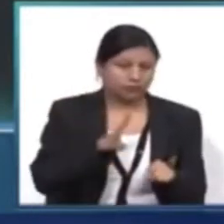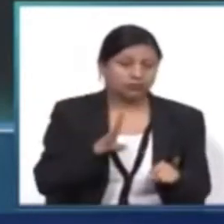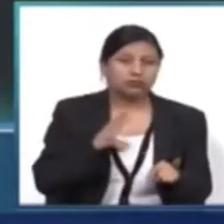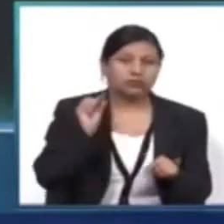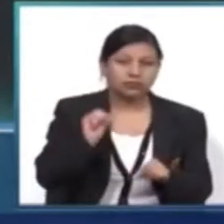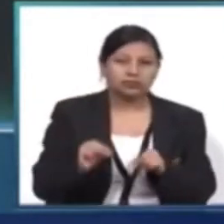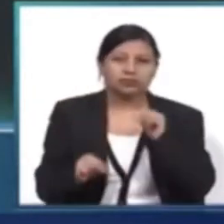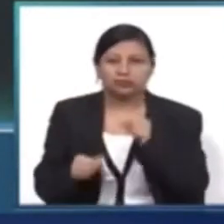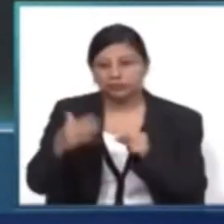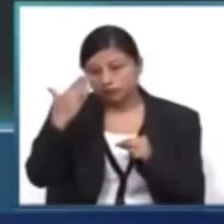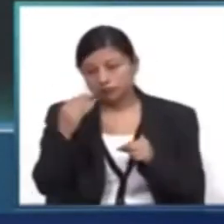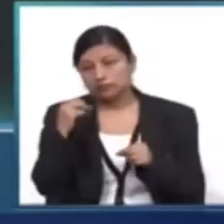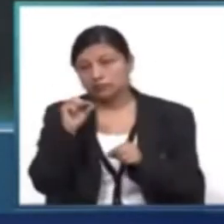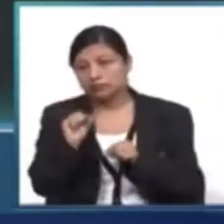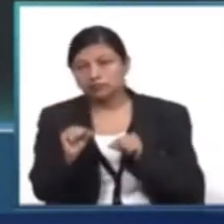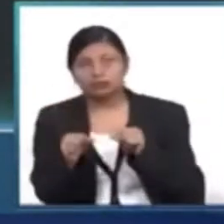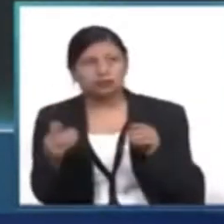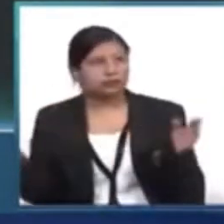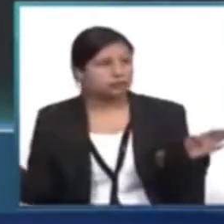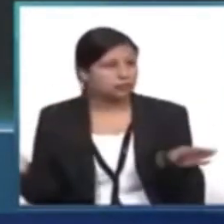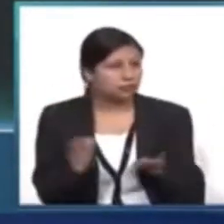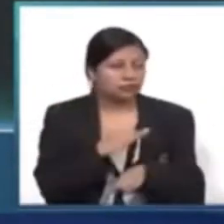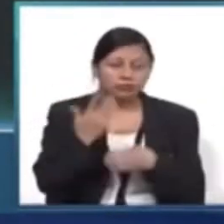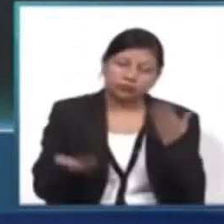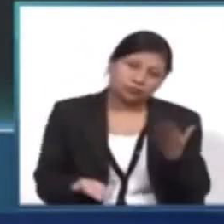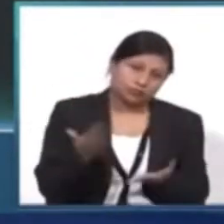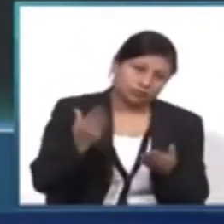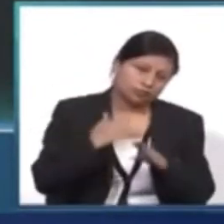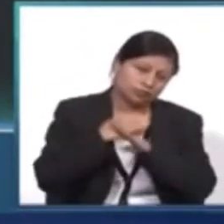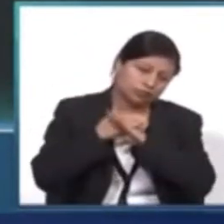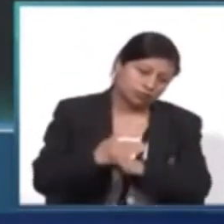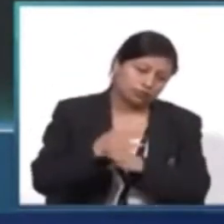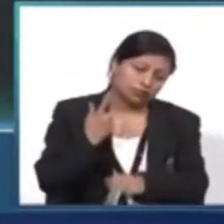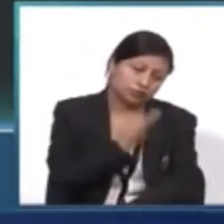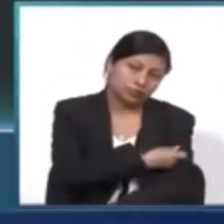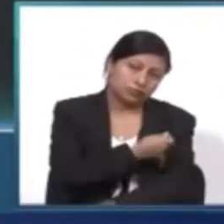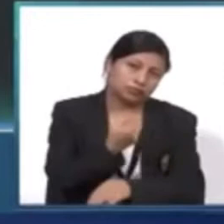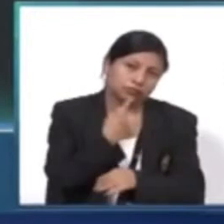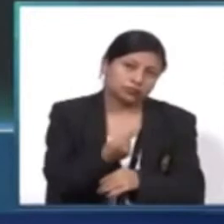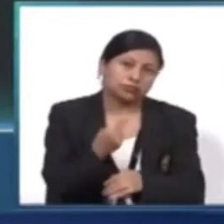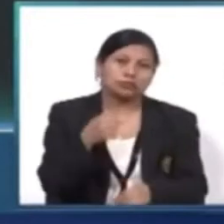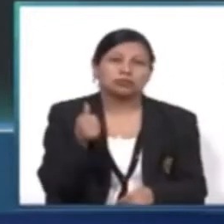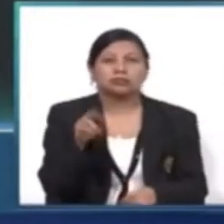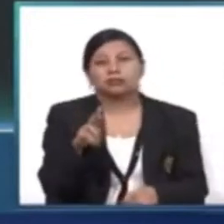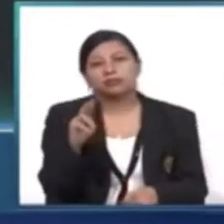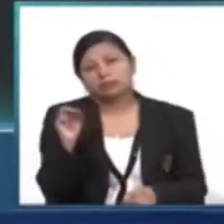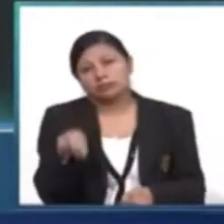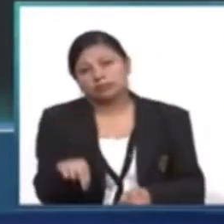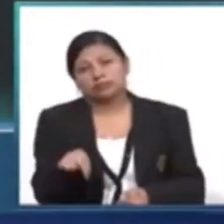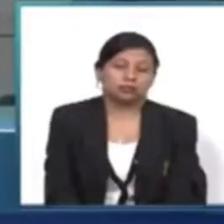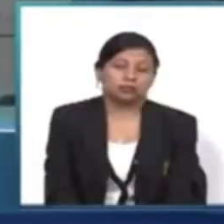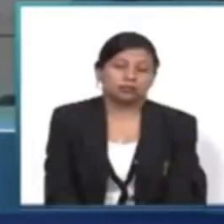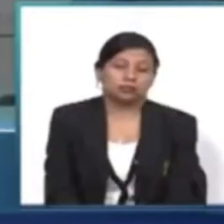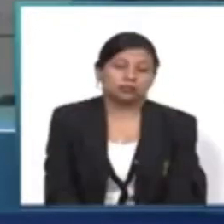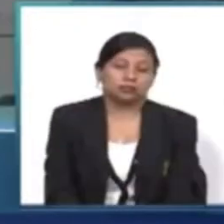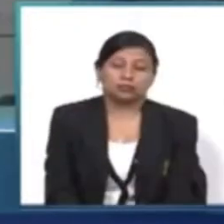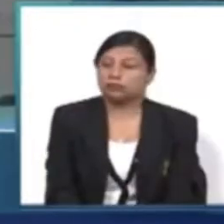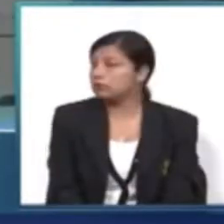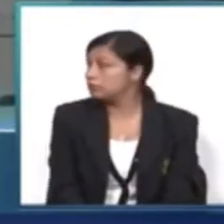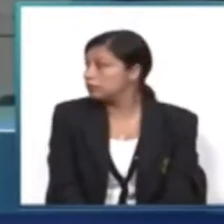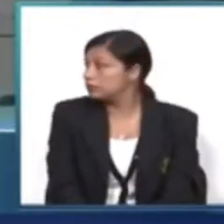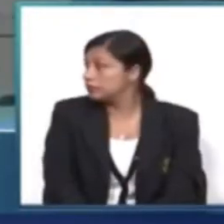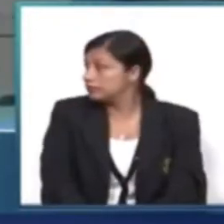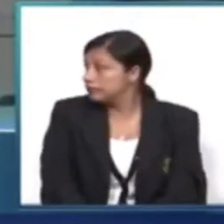poco conocimiento de todas las posibilidades de seguridad de la vacuna de ARN en este momento. Muchas gracias, doctor.